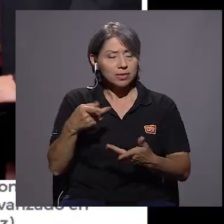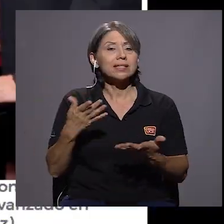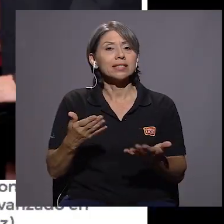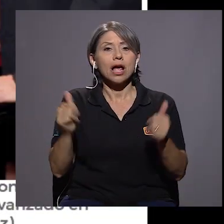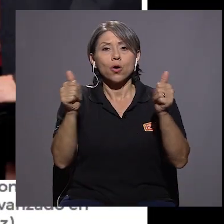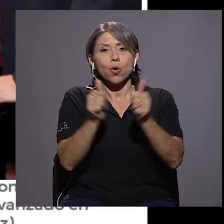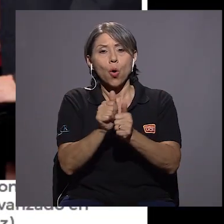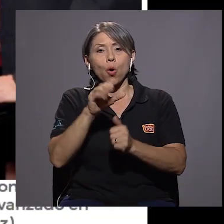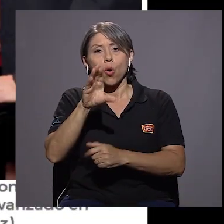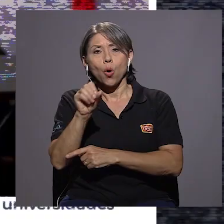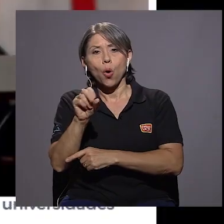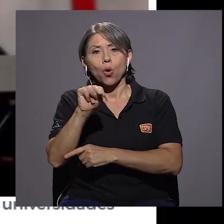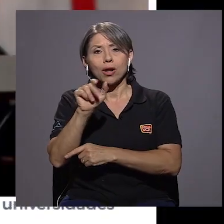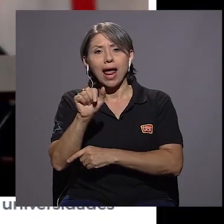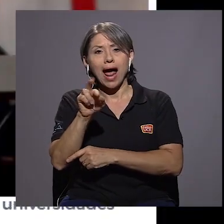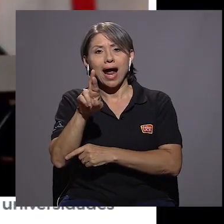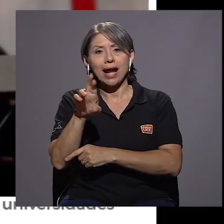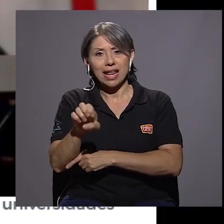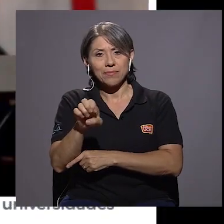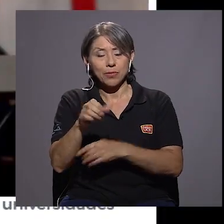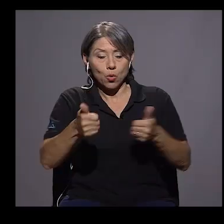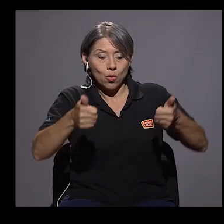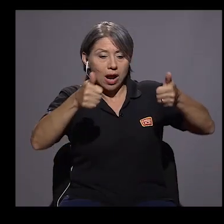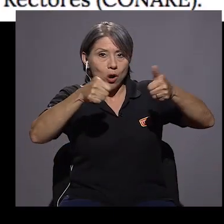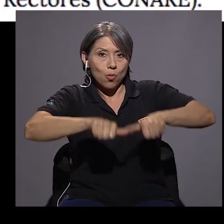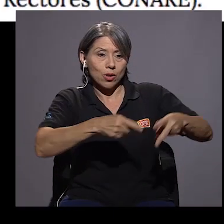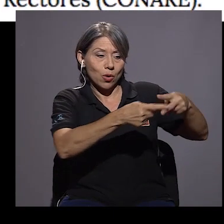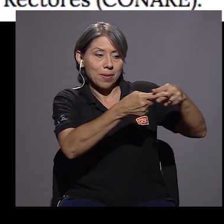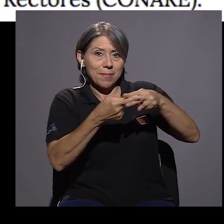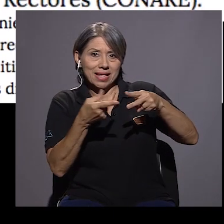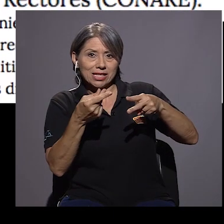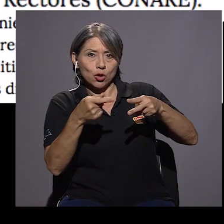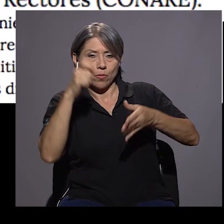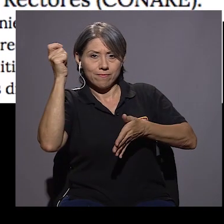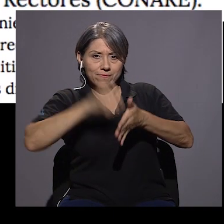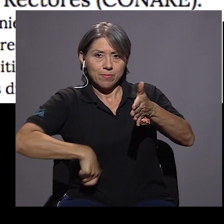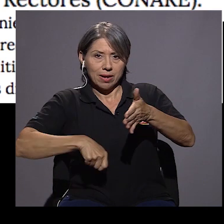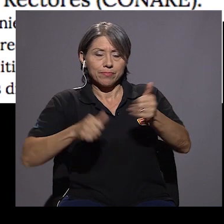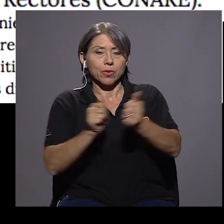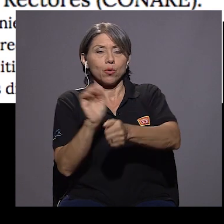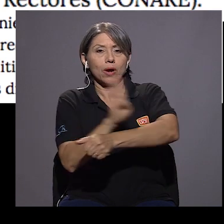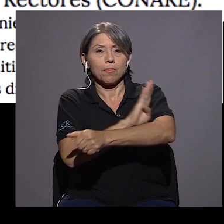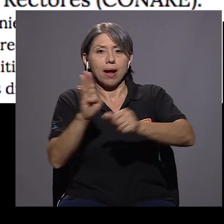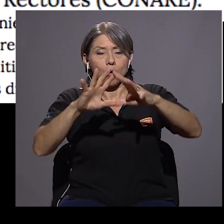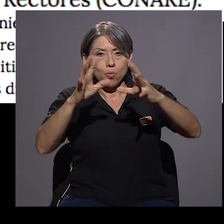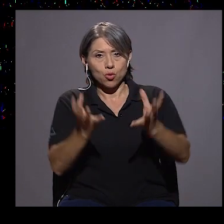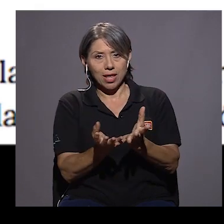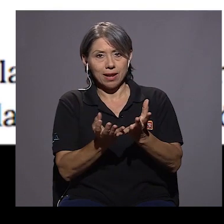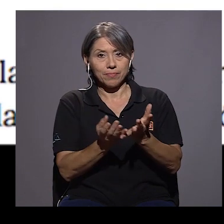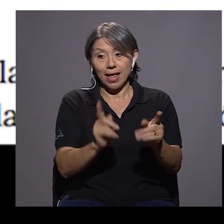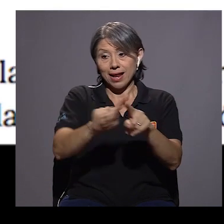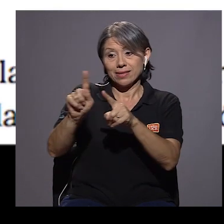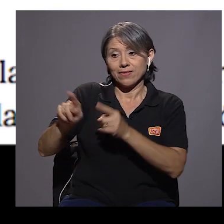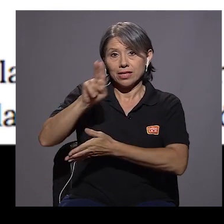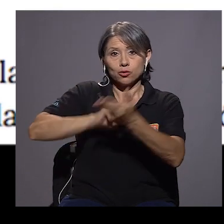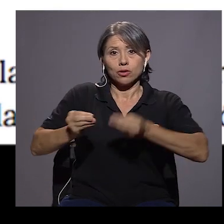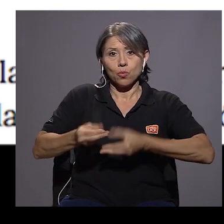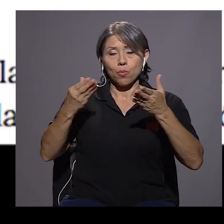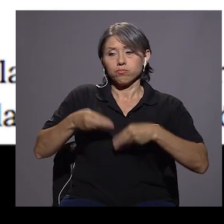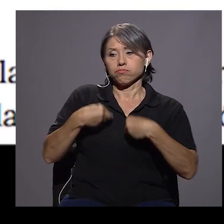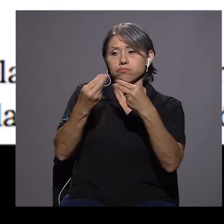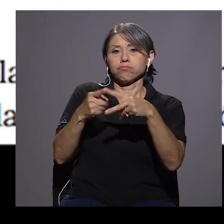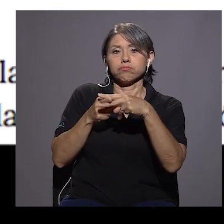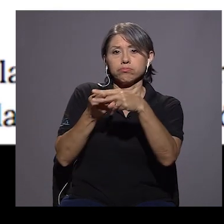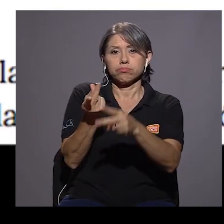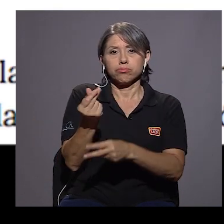Laura Chinchilla, junto con CONARE, firman un acuerdo de empréstito con el Banco Mundial, en el cual se le otorgan a las